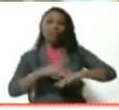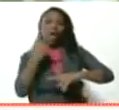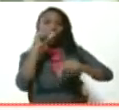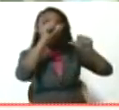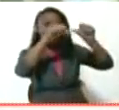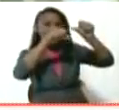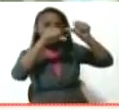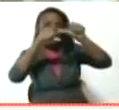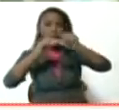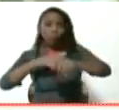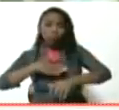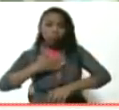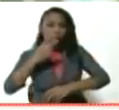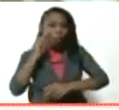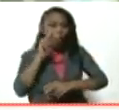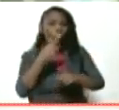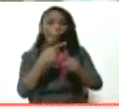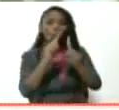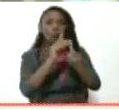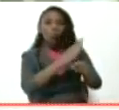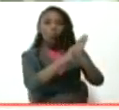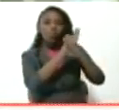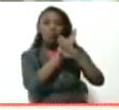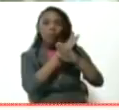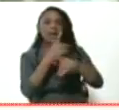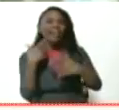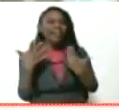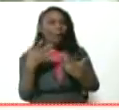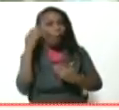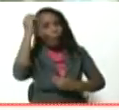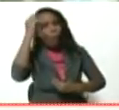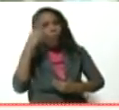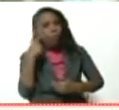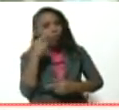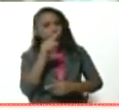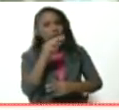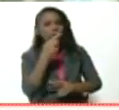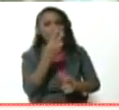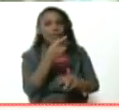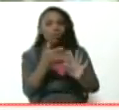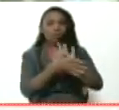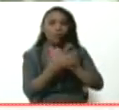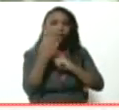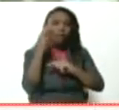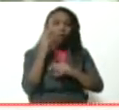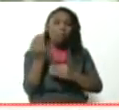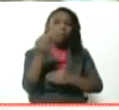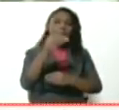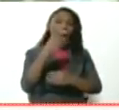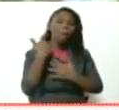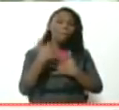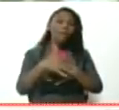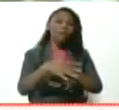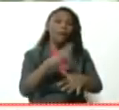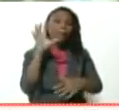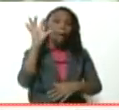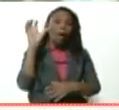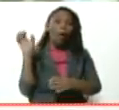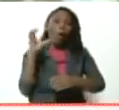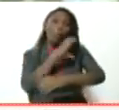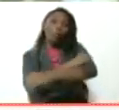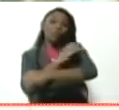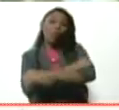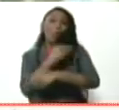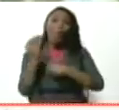la posibilidad de otro bloqueo. ¿Qué opinión le merece usted esto? Además de que mañana va a marchar el país, tanto de oposición